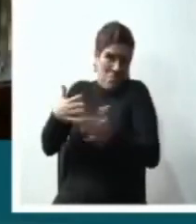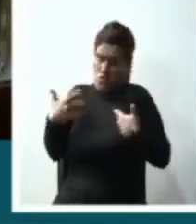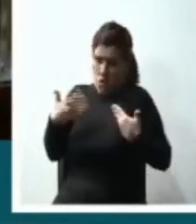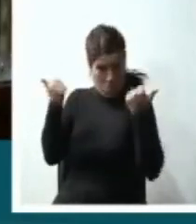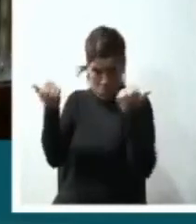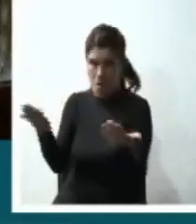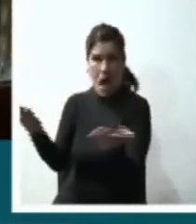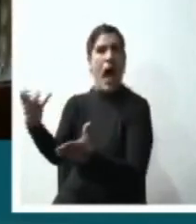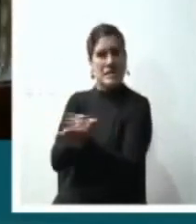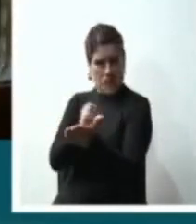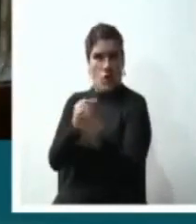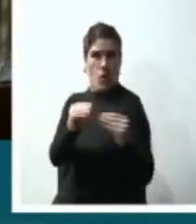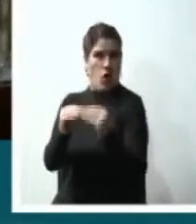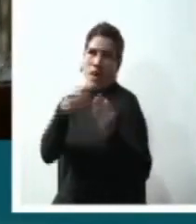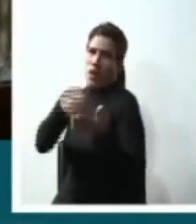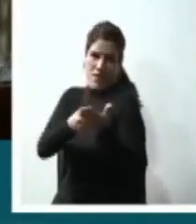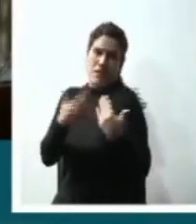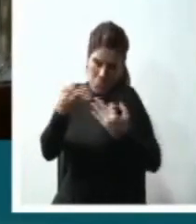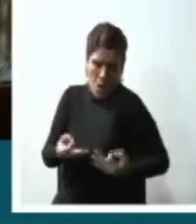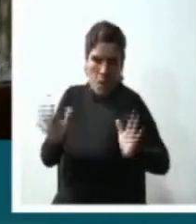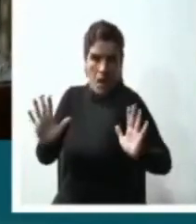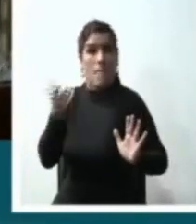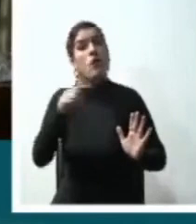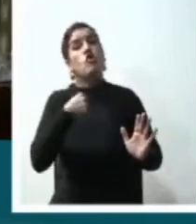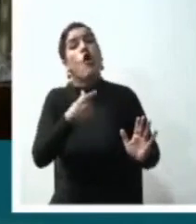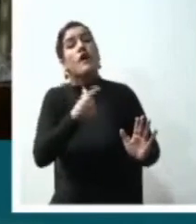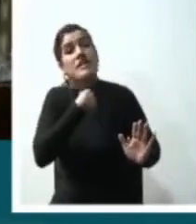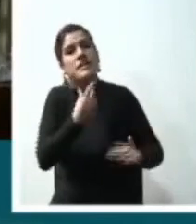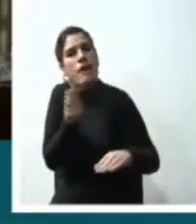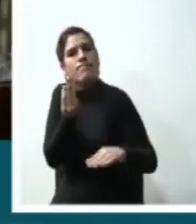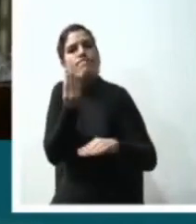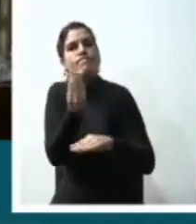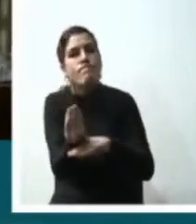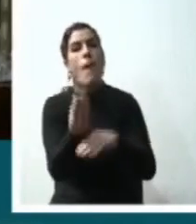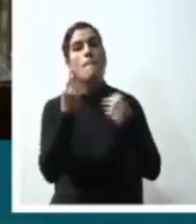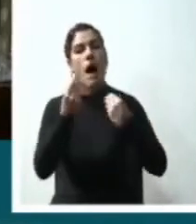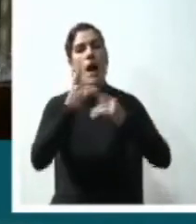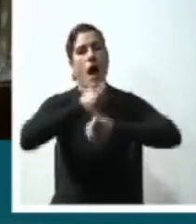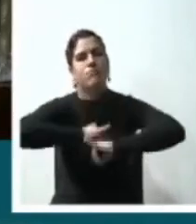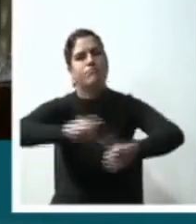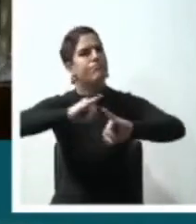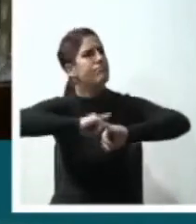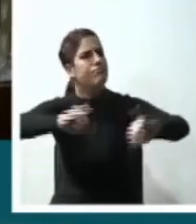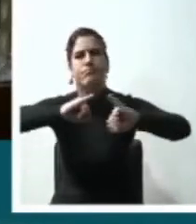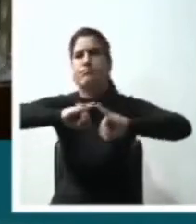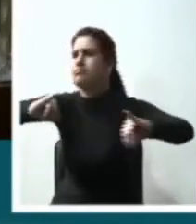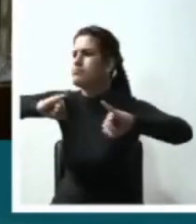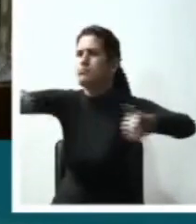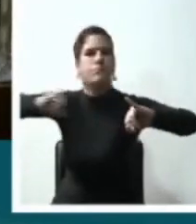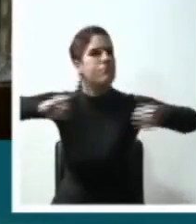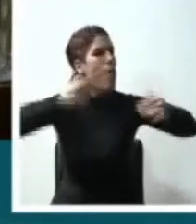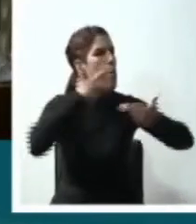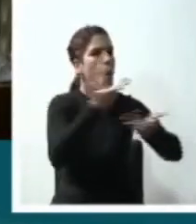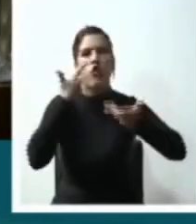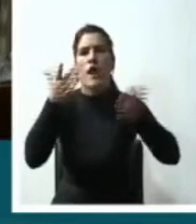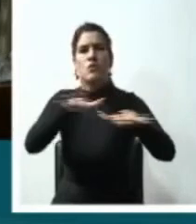de militancia, corresponde, pero intenté ser vocera y transmitir las situaciones que se viven cotidianamente en la